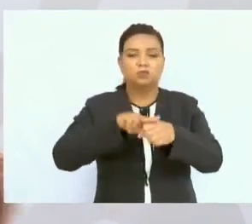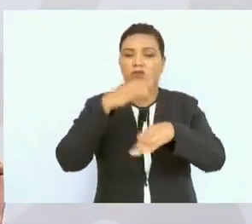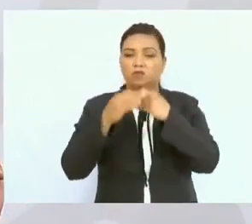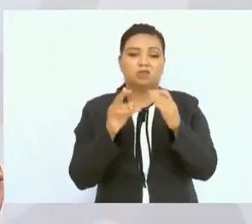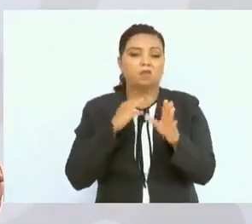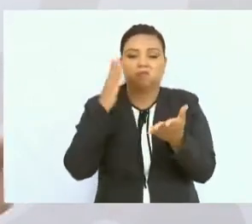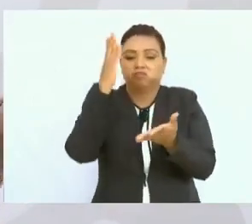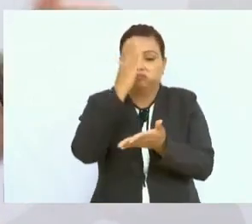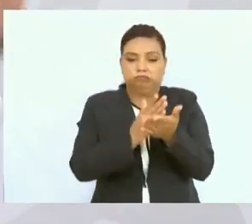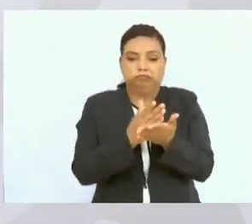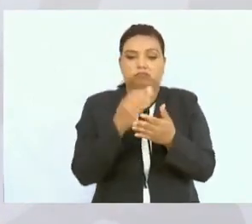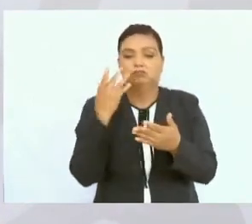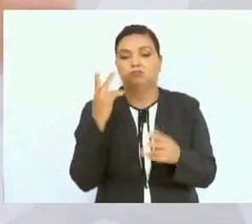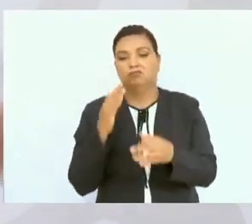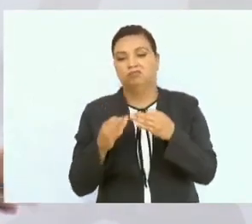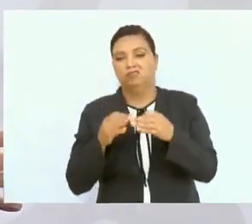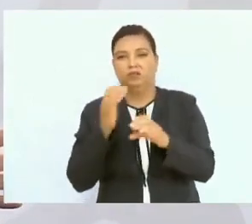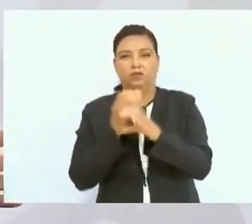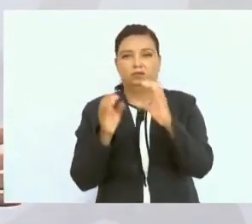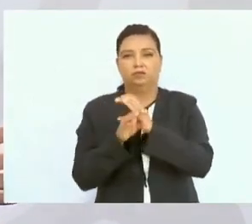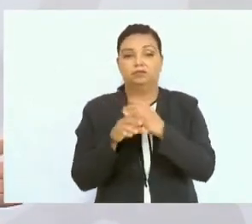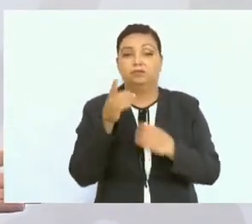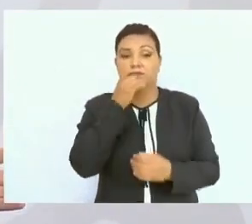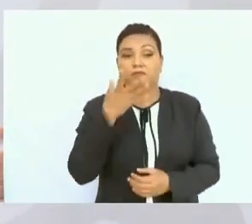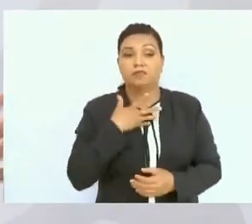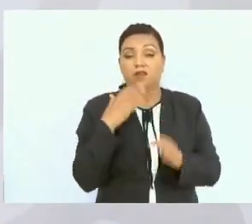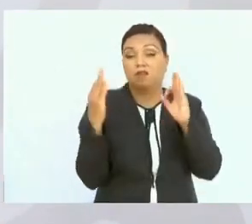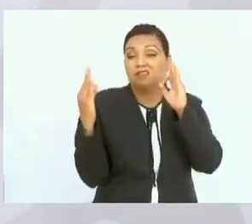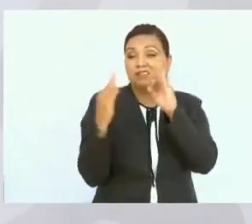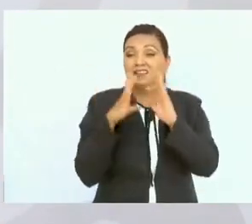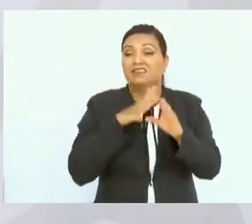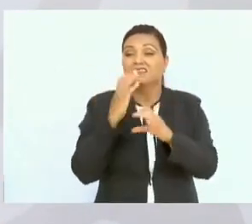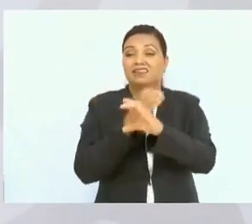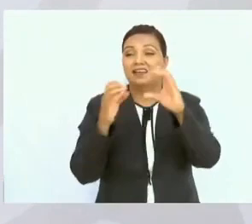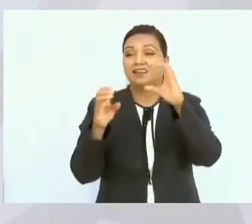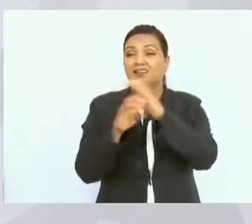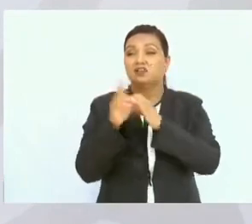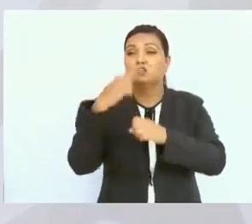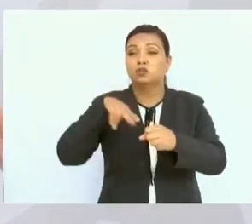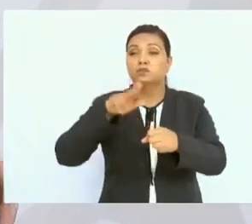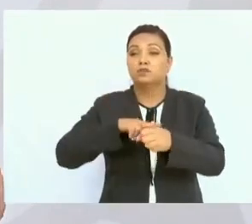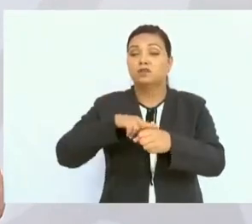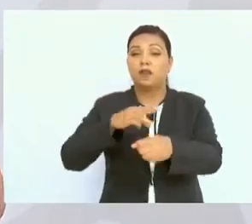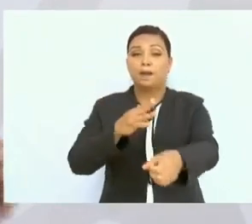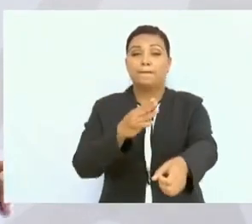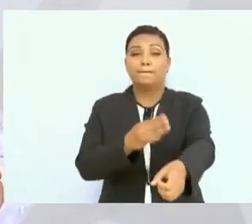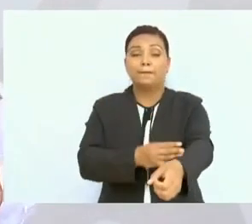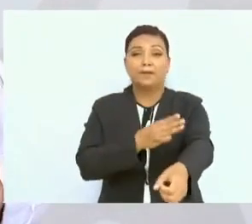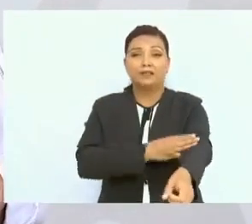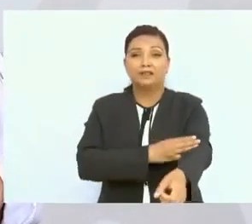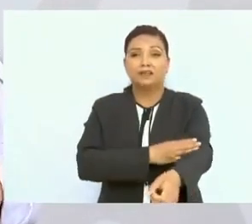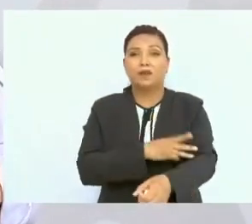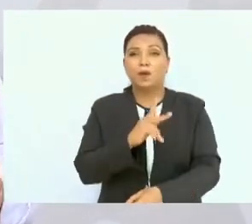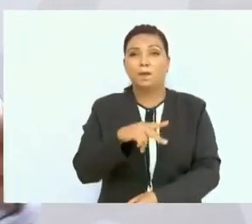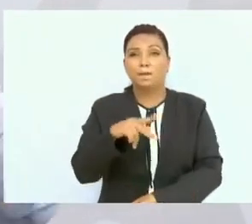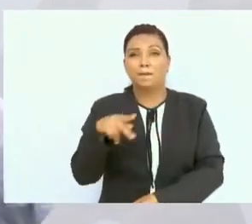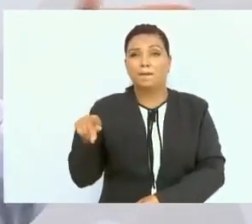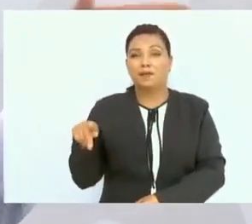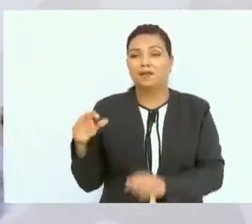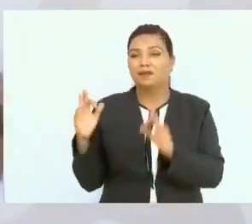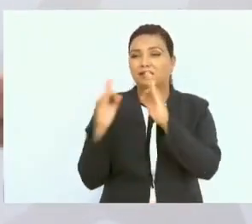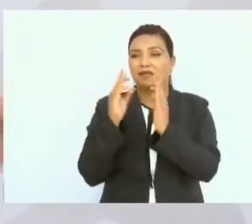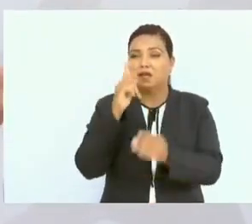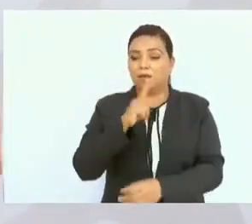medio acabar. Aquí muy cerca tienen un caso, el Hospital de Madero, allá en la playa, cerquita de la